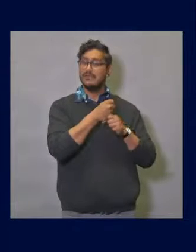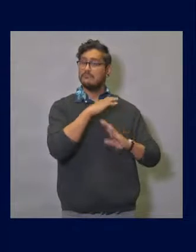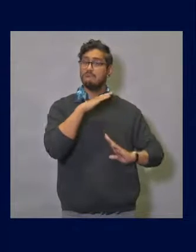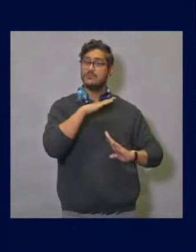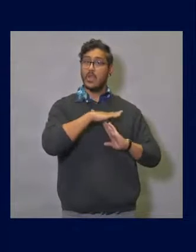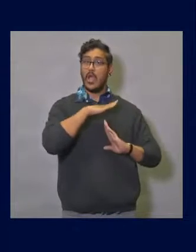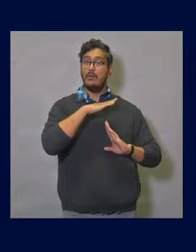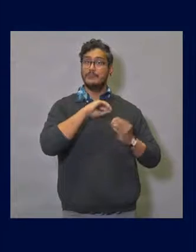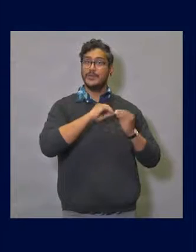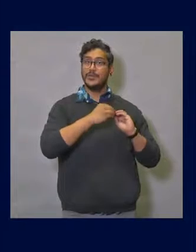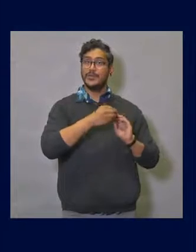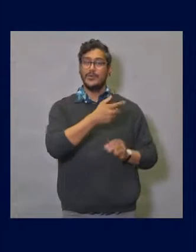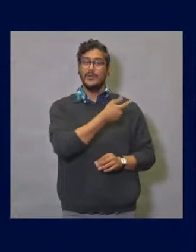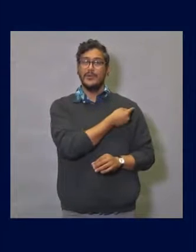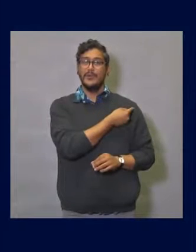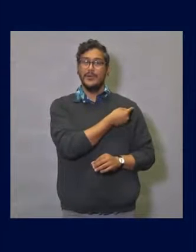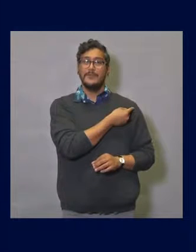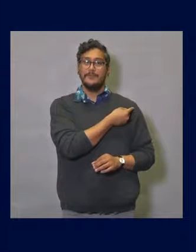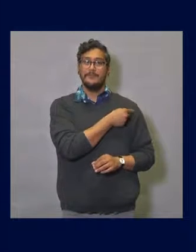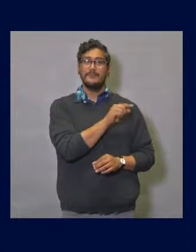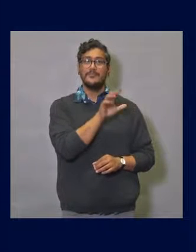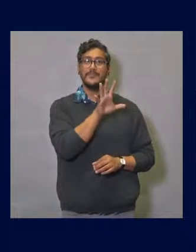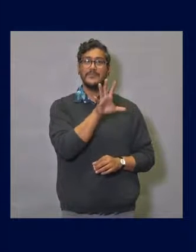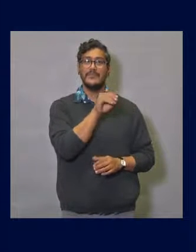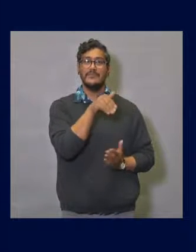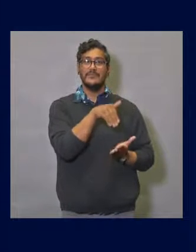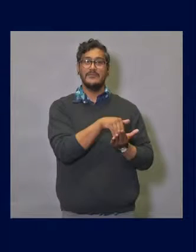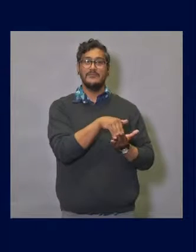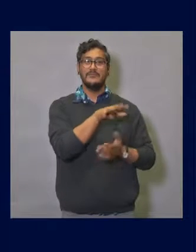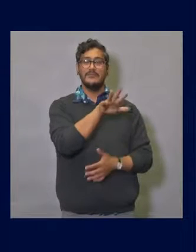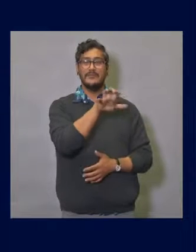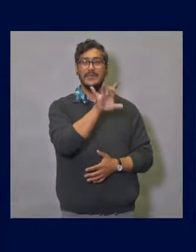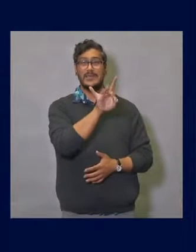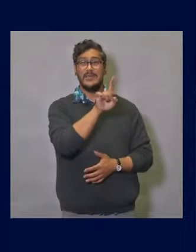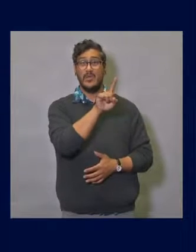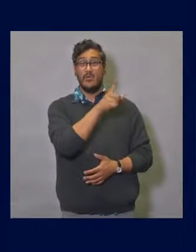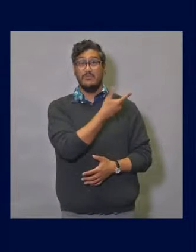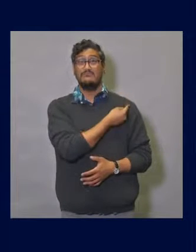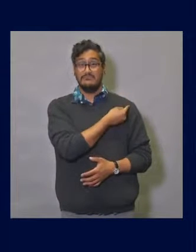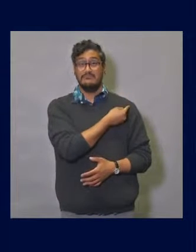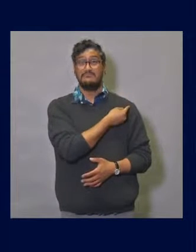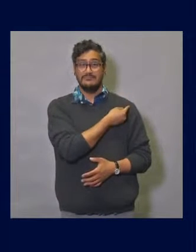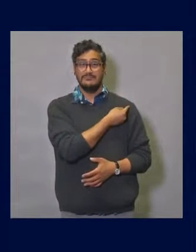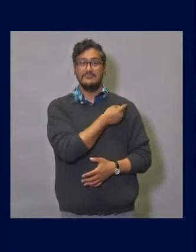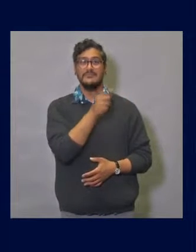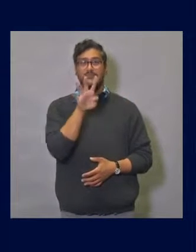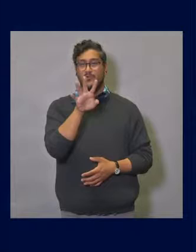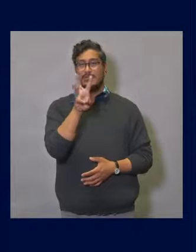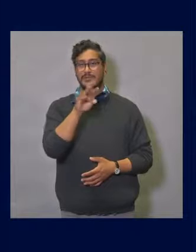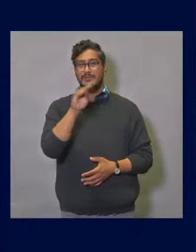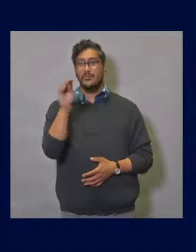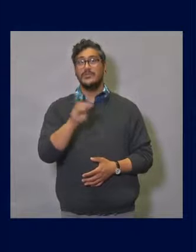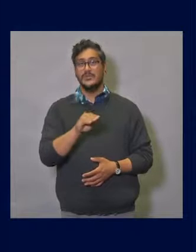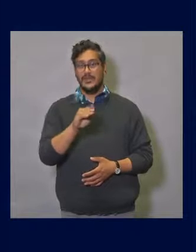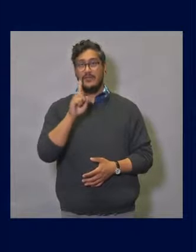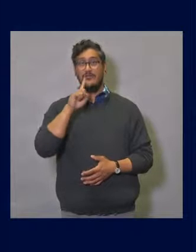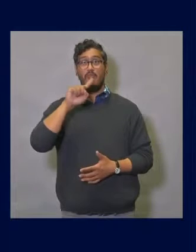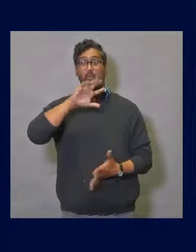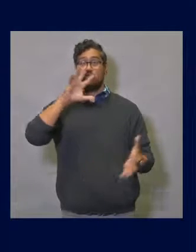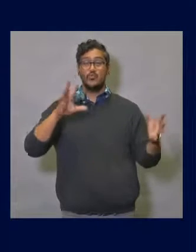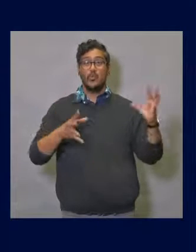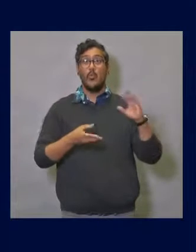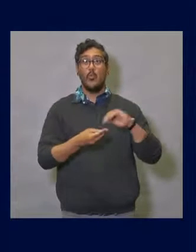cantidad de dosis, lo que representa 50,581 vacunas. el 46% de todas las